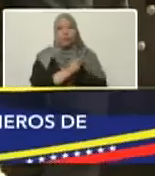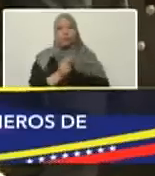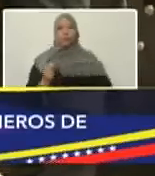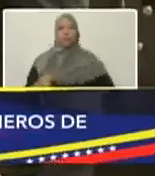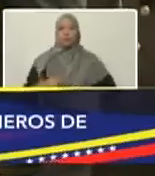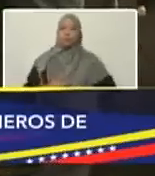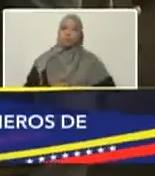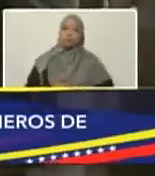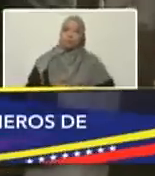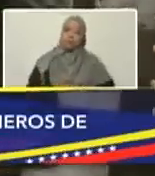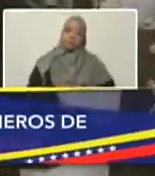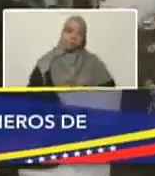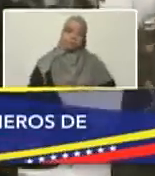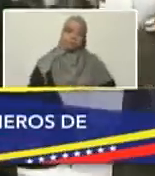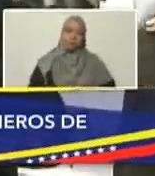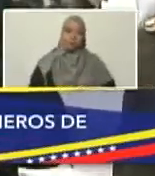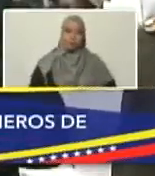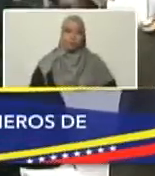que